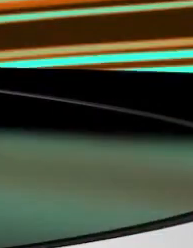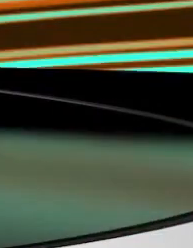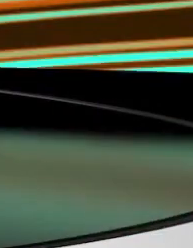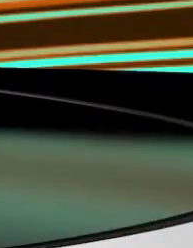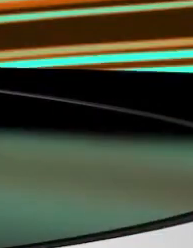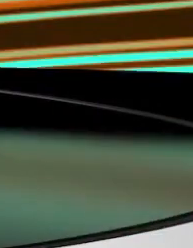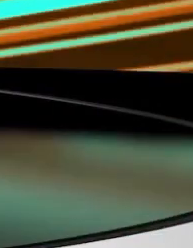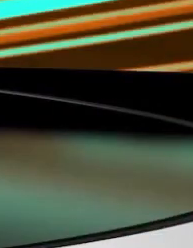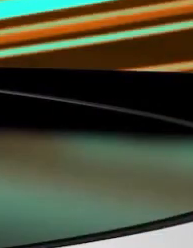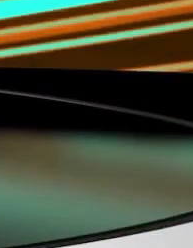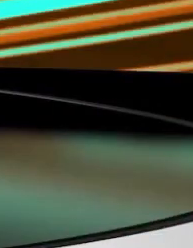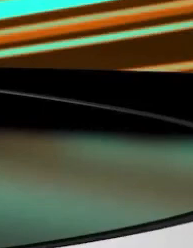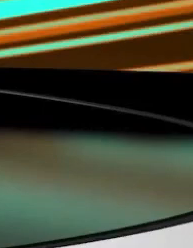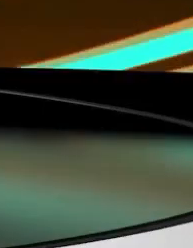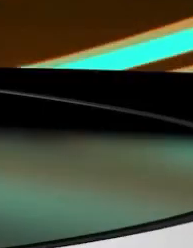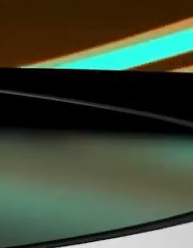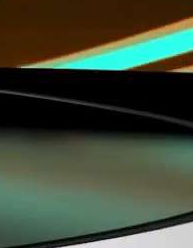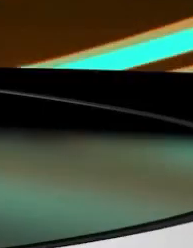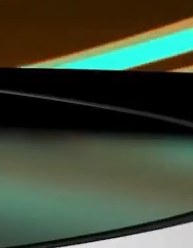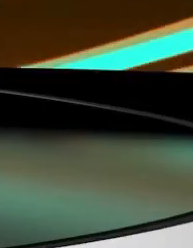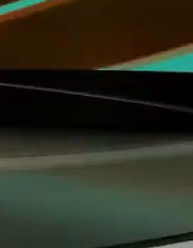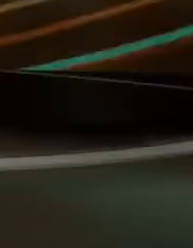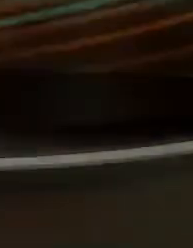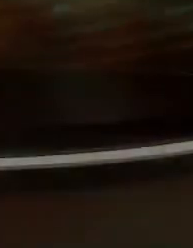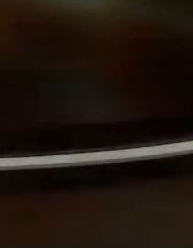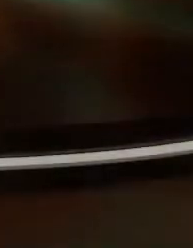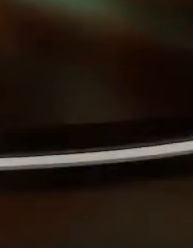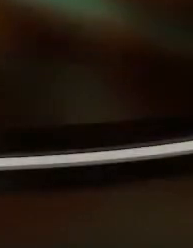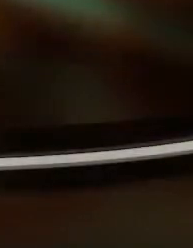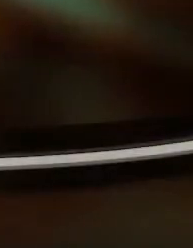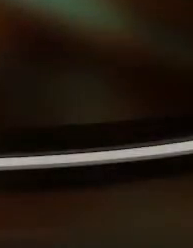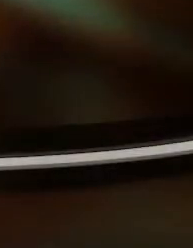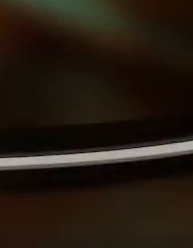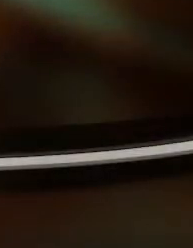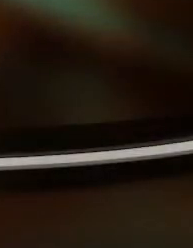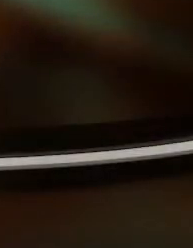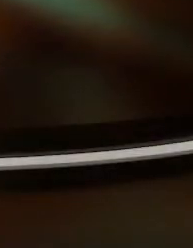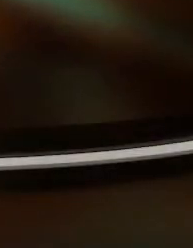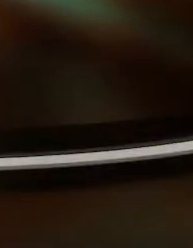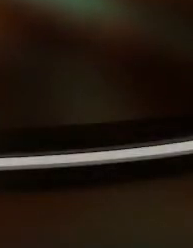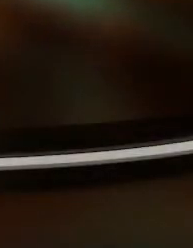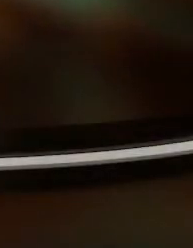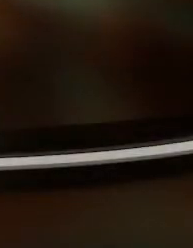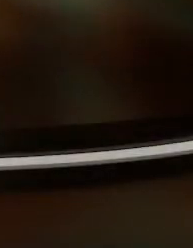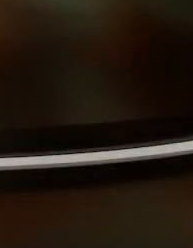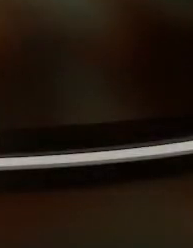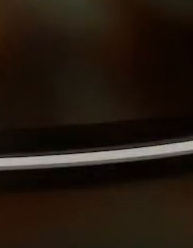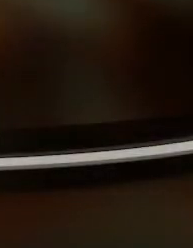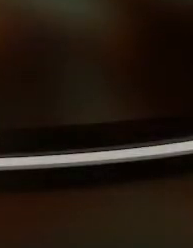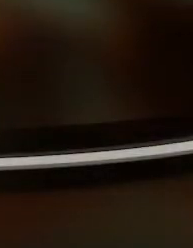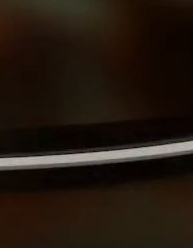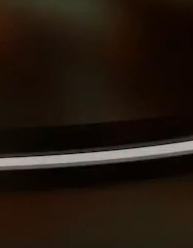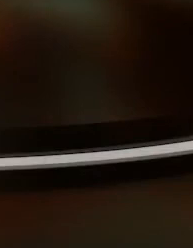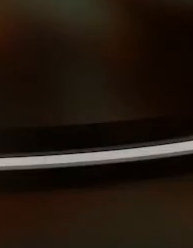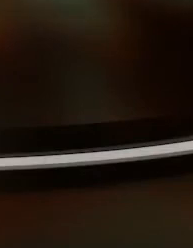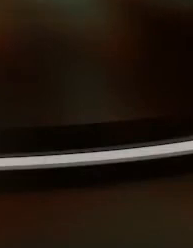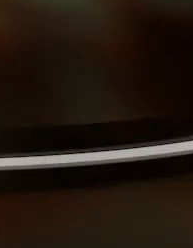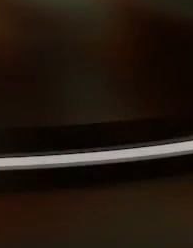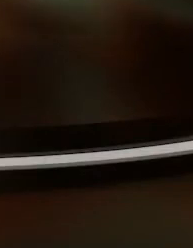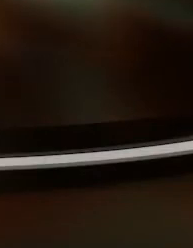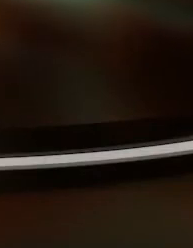un levantamiento al respecto. La salmuera sale con el doble, aproximadamente el doble de salinidad del agua de mar,